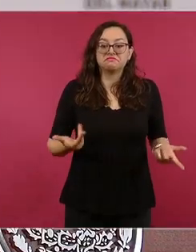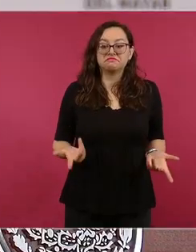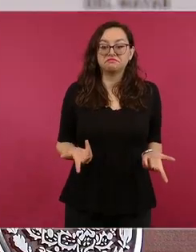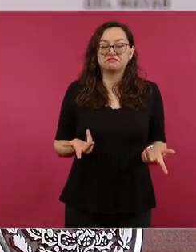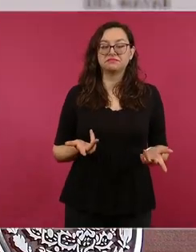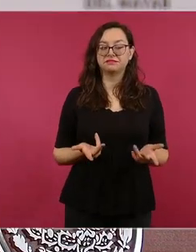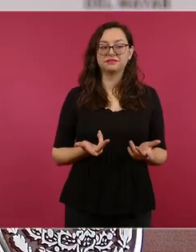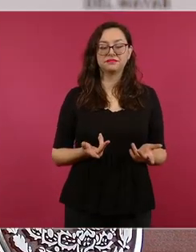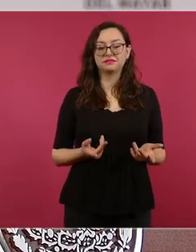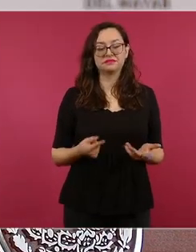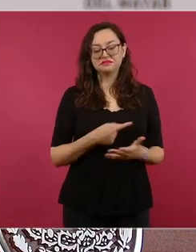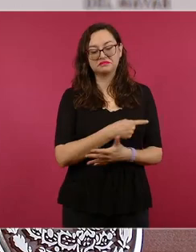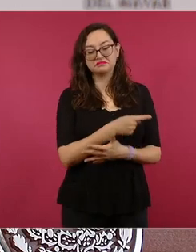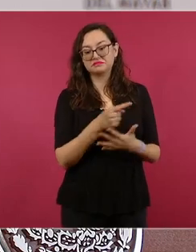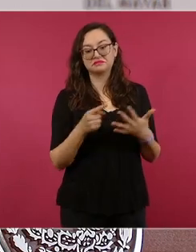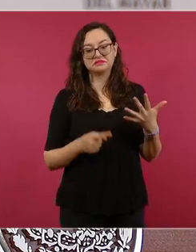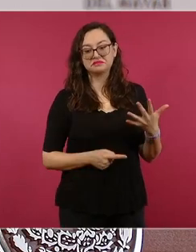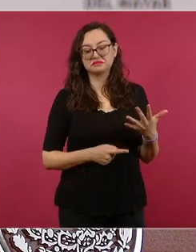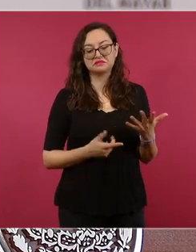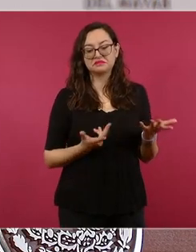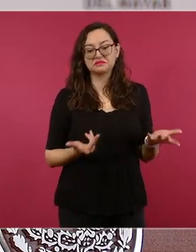culturas,